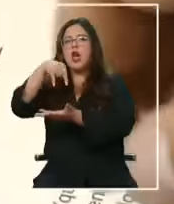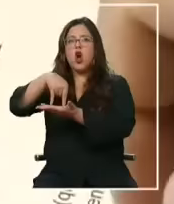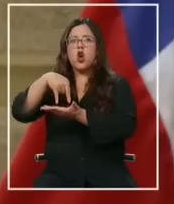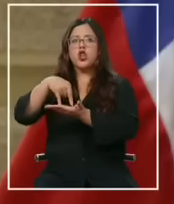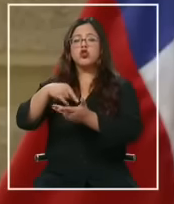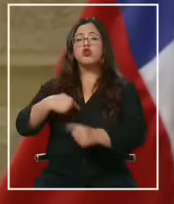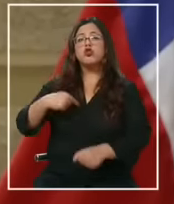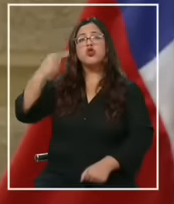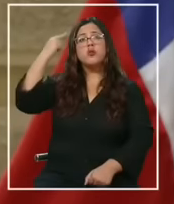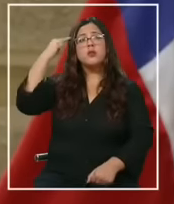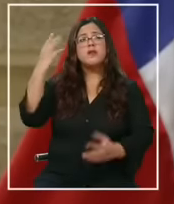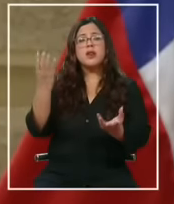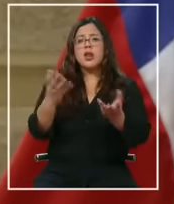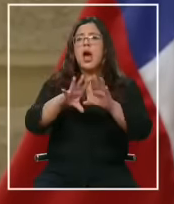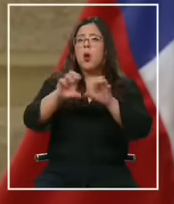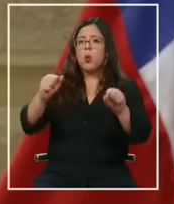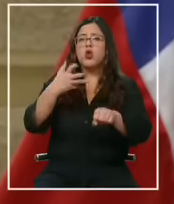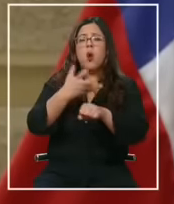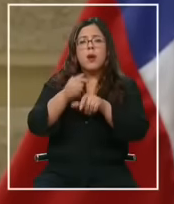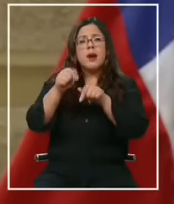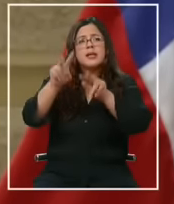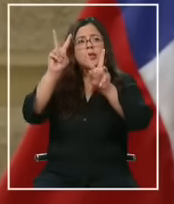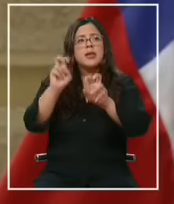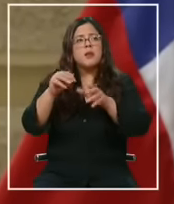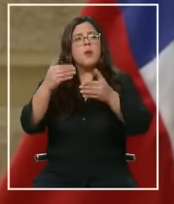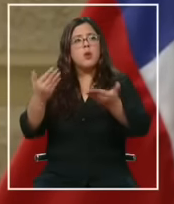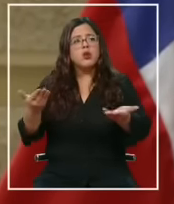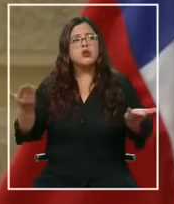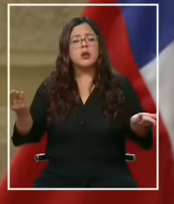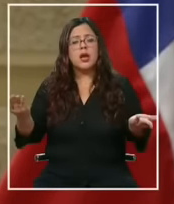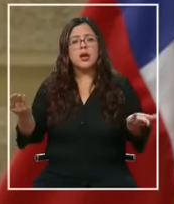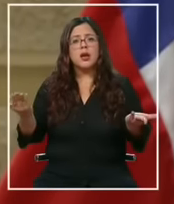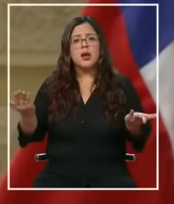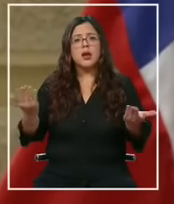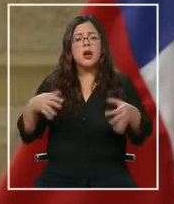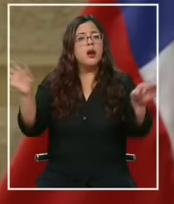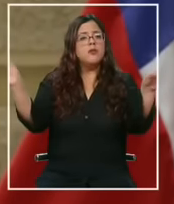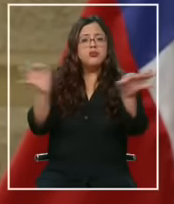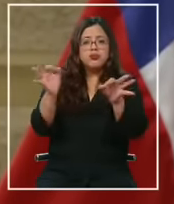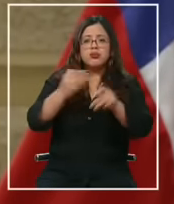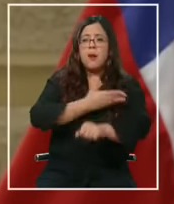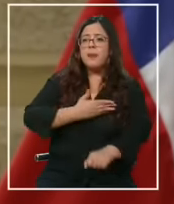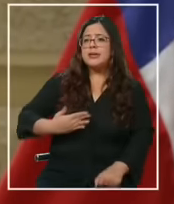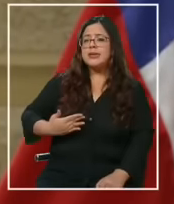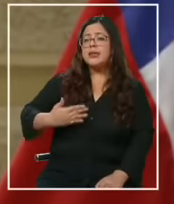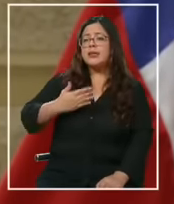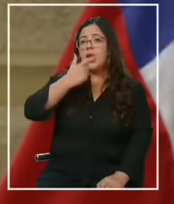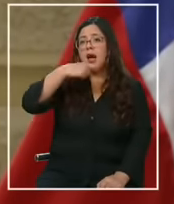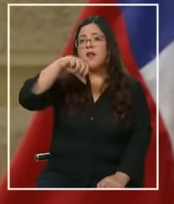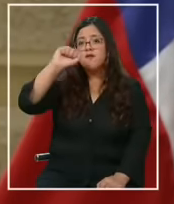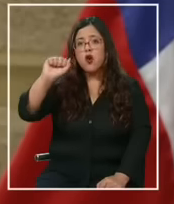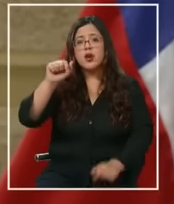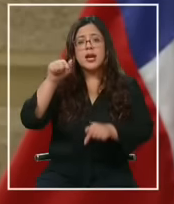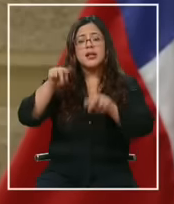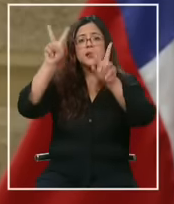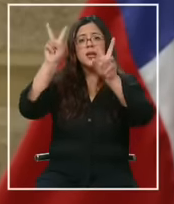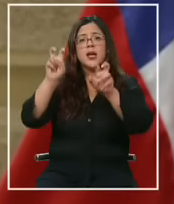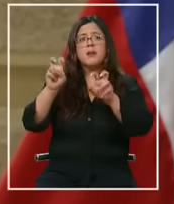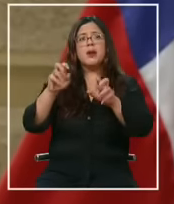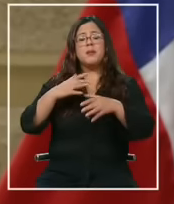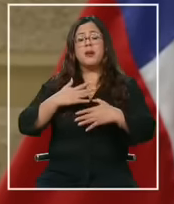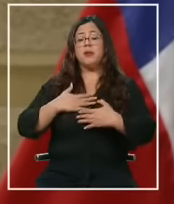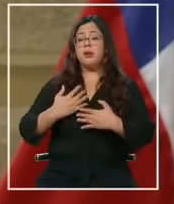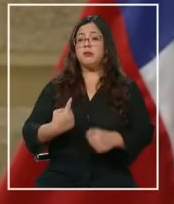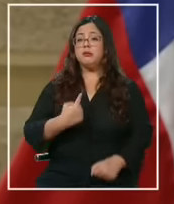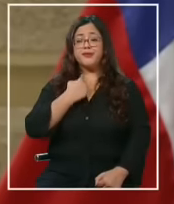Yo pensaba que había mucho acuerdo político para ello. Por eso las declaraciones del presidente de la República en torno a la materia para mí son un verdadero balde de